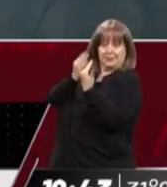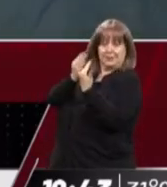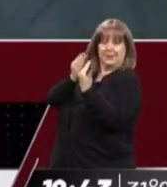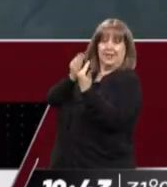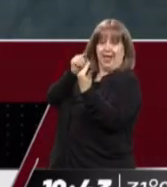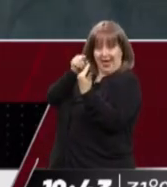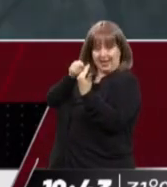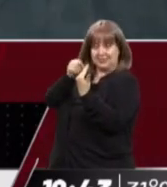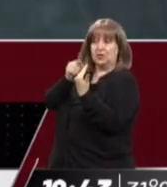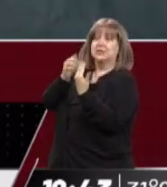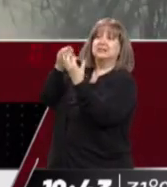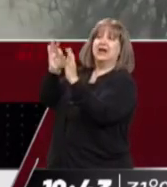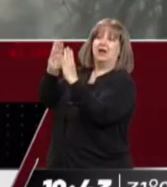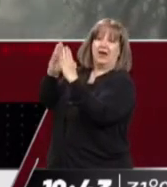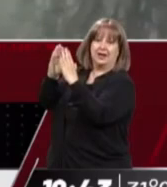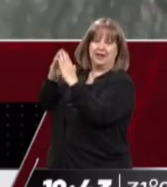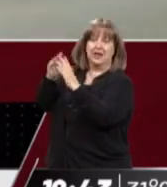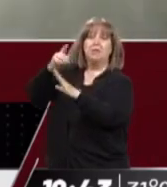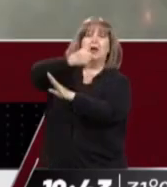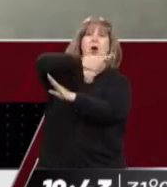el pozo y está todo prendido fuego